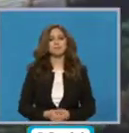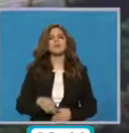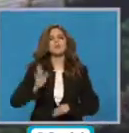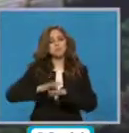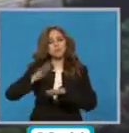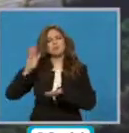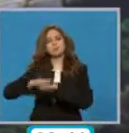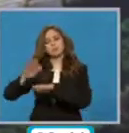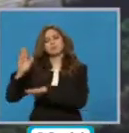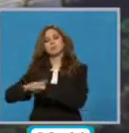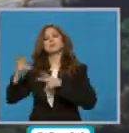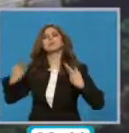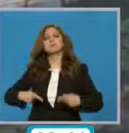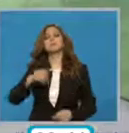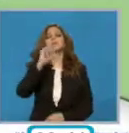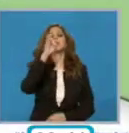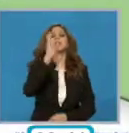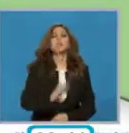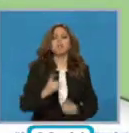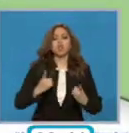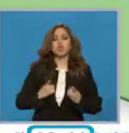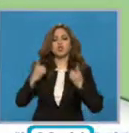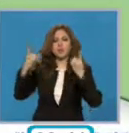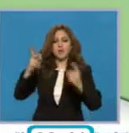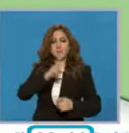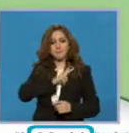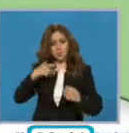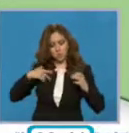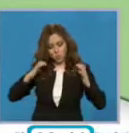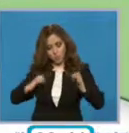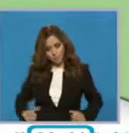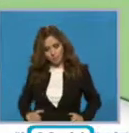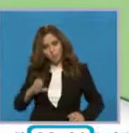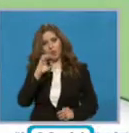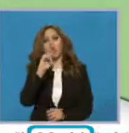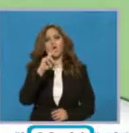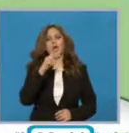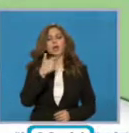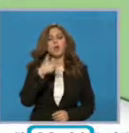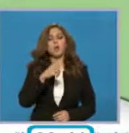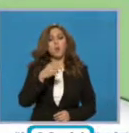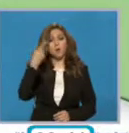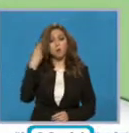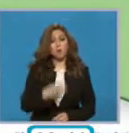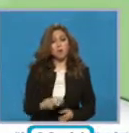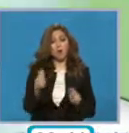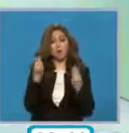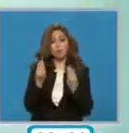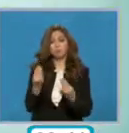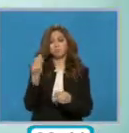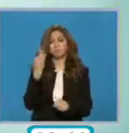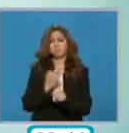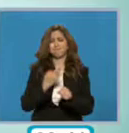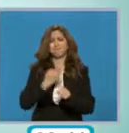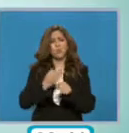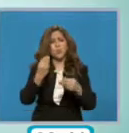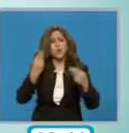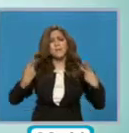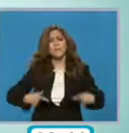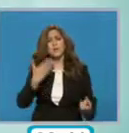desean donar los órganos, pero lamentablemente la demanda ha sobrepasado